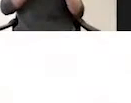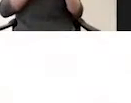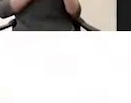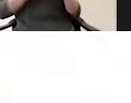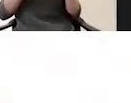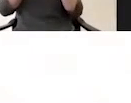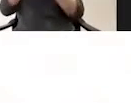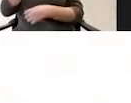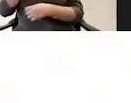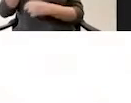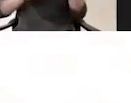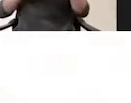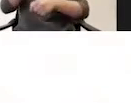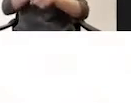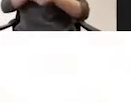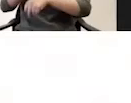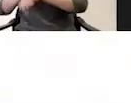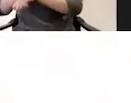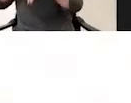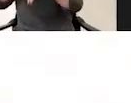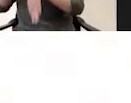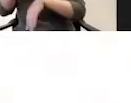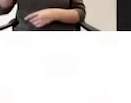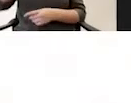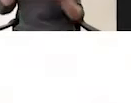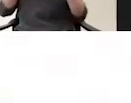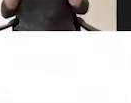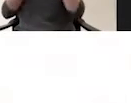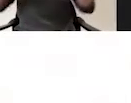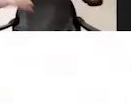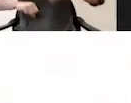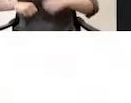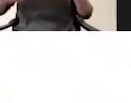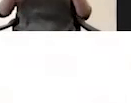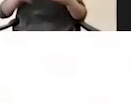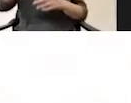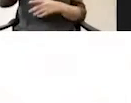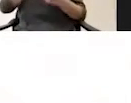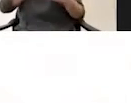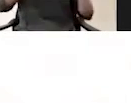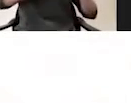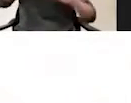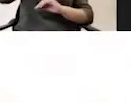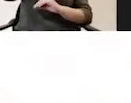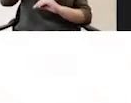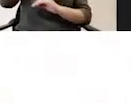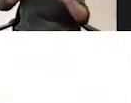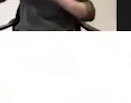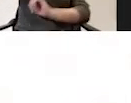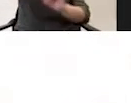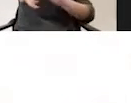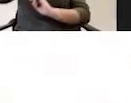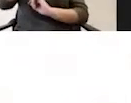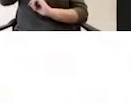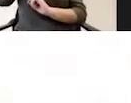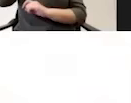las escuelas de nivel primaria y secundaria. Para llevar a cabo nuestra actividad, les recordamos mantener sus micrófonos apagados y considerar su